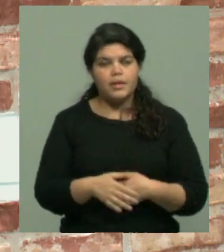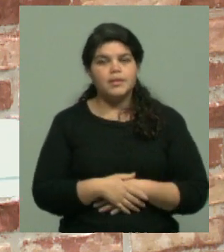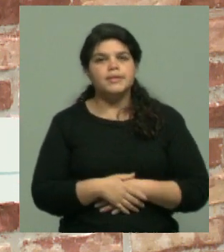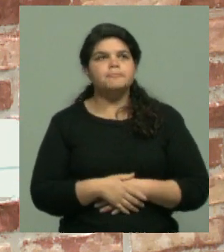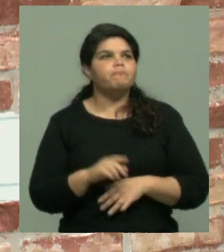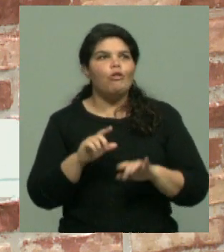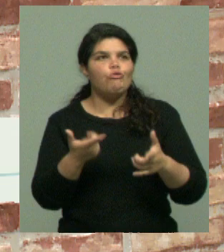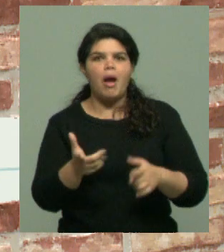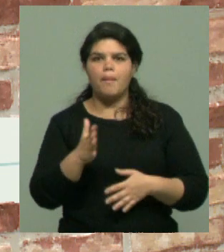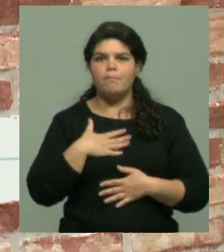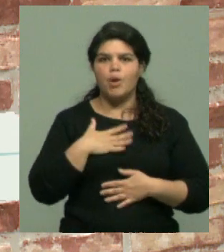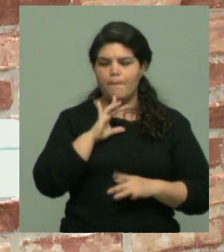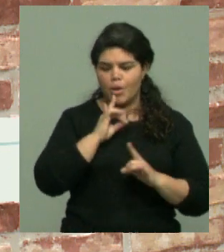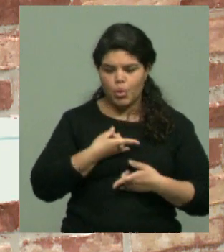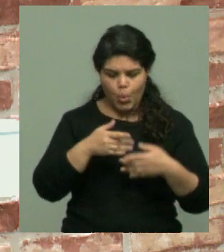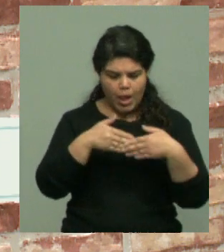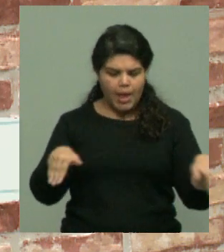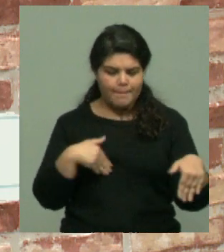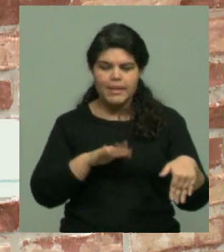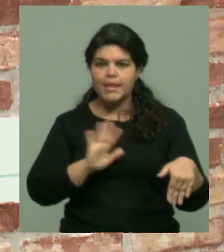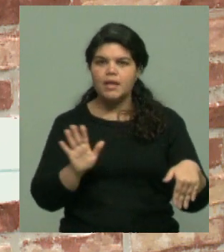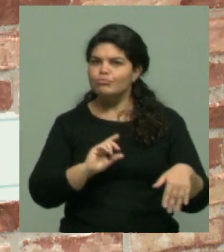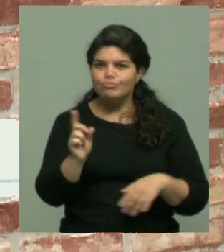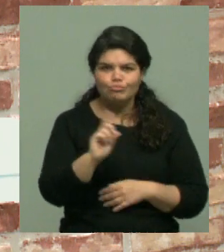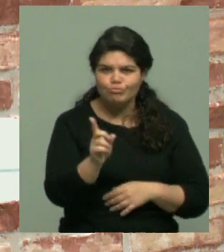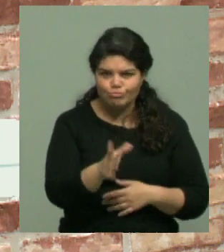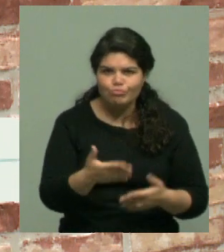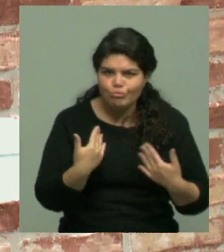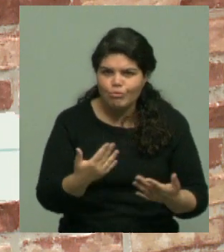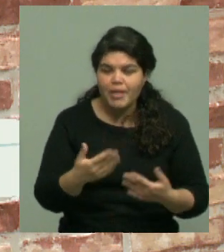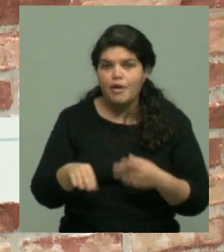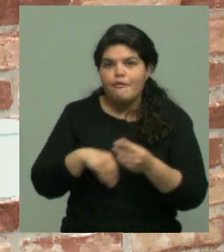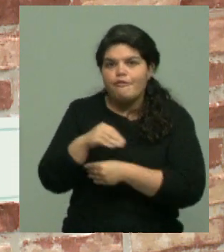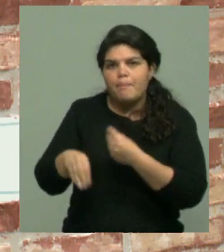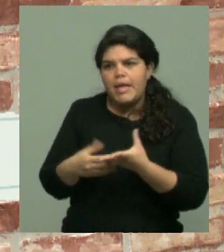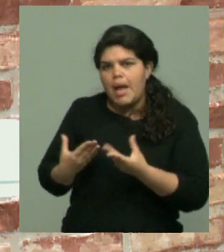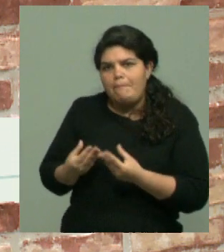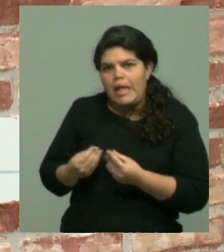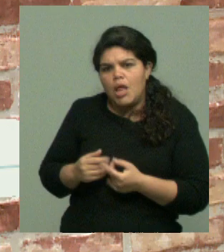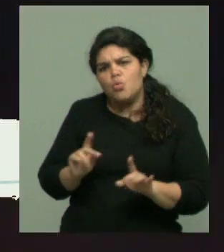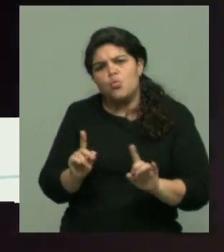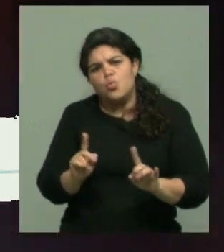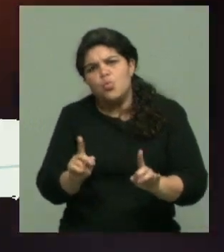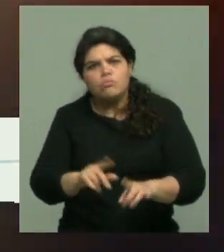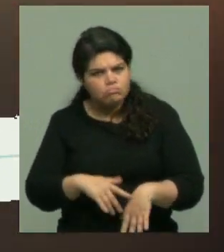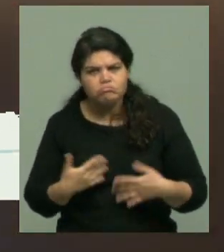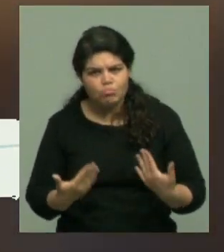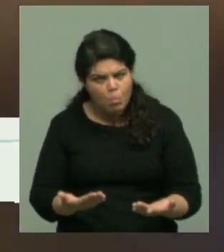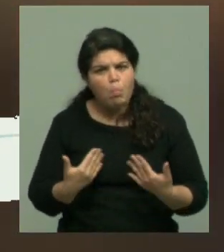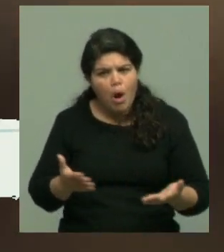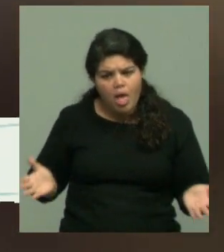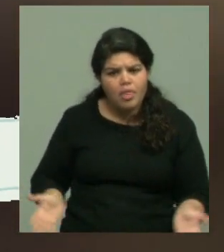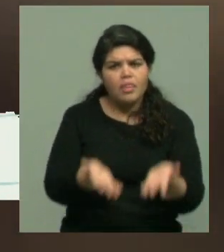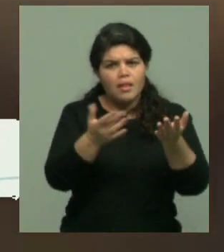esa autolimitación que puede tener una persona o incluso que por ahí la familia tiene temores, ¿no? Eso está bueno lo que decías vos, esto de confiar que se puede hacer, ¿no?